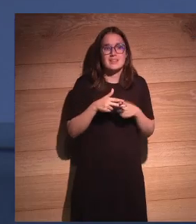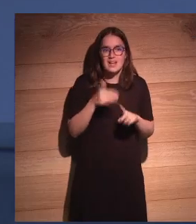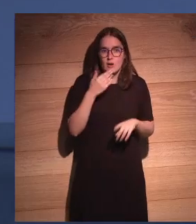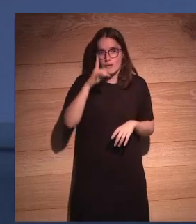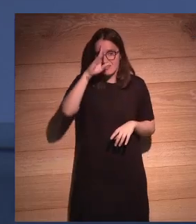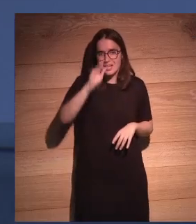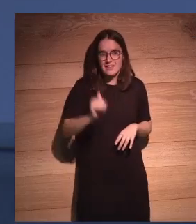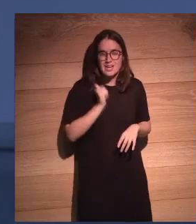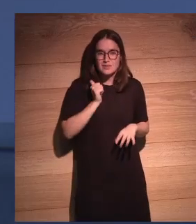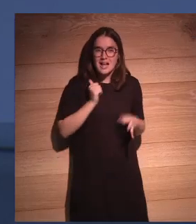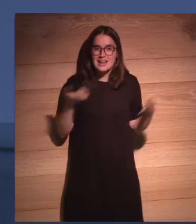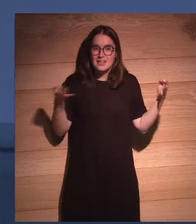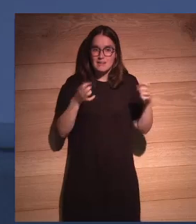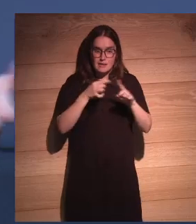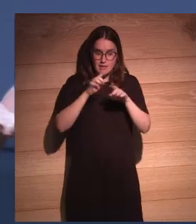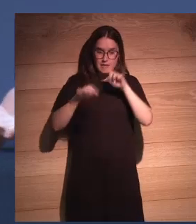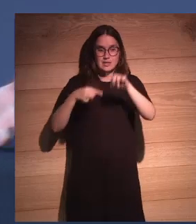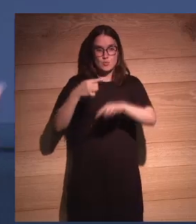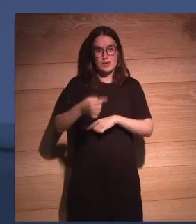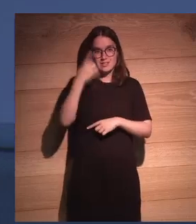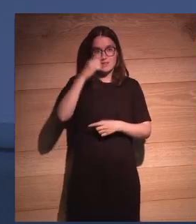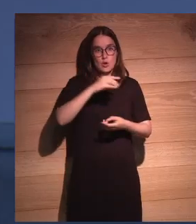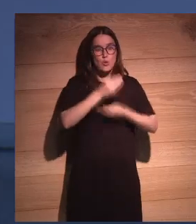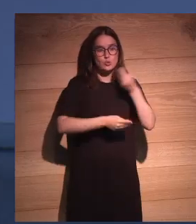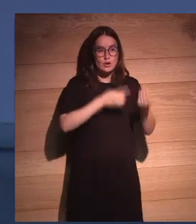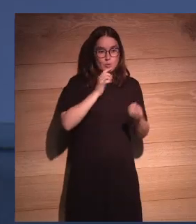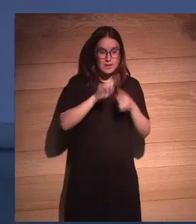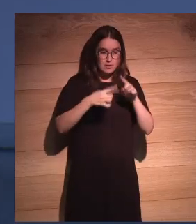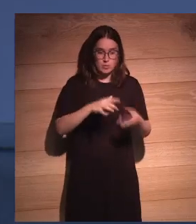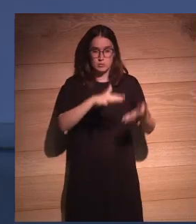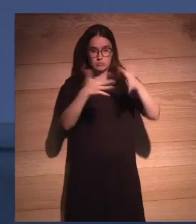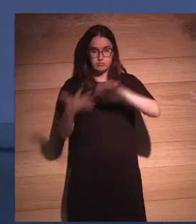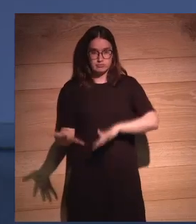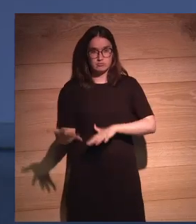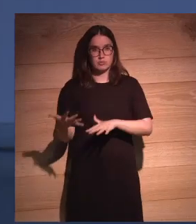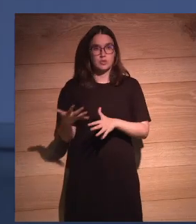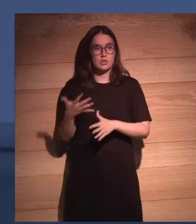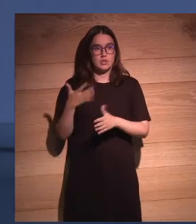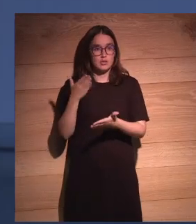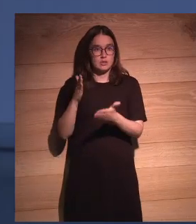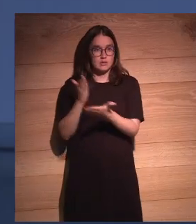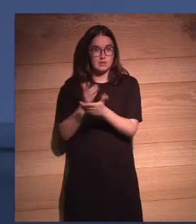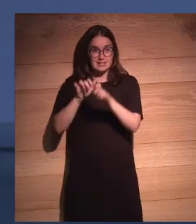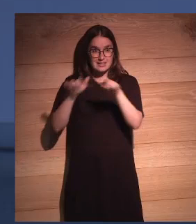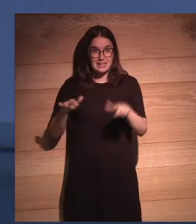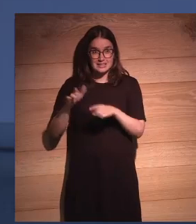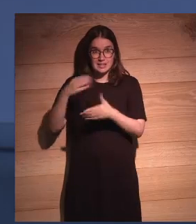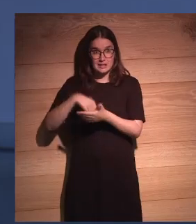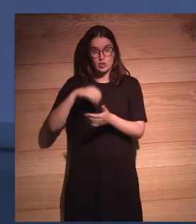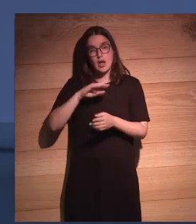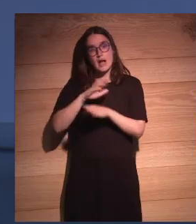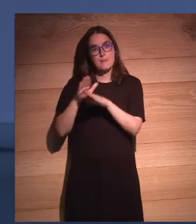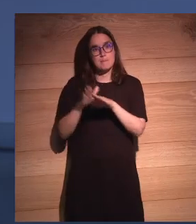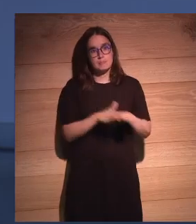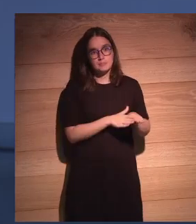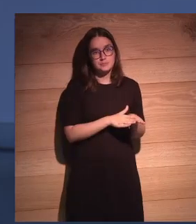inteligencia artificial para después, para saber cómo se utilizan y utilizarlas en el aula? Y por otra